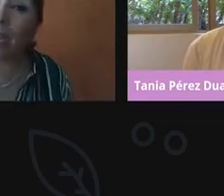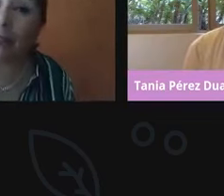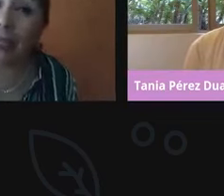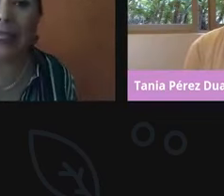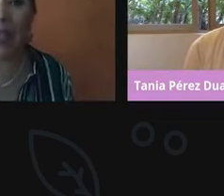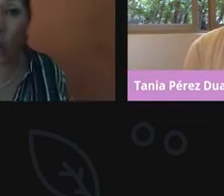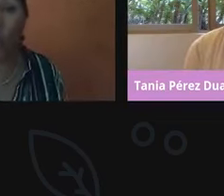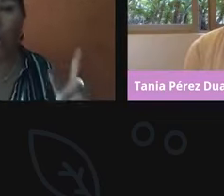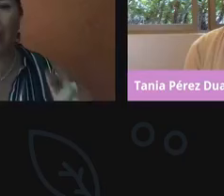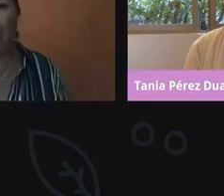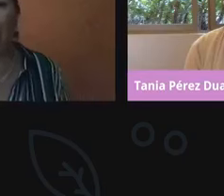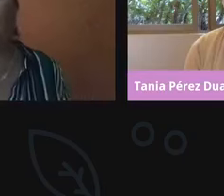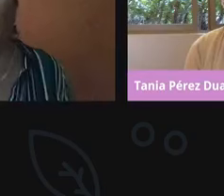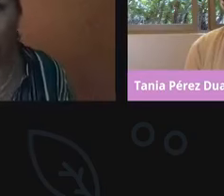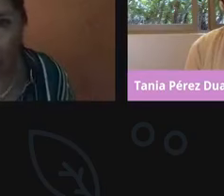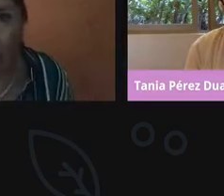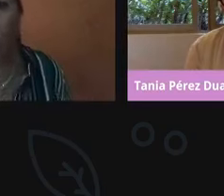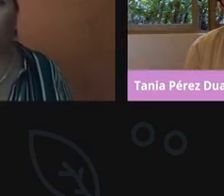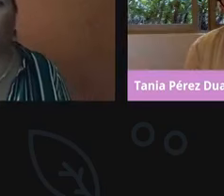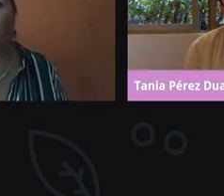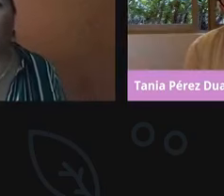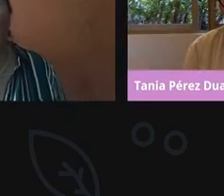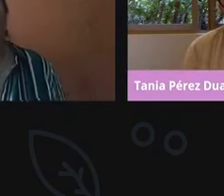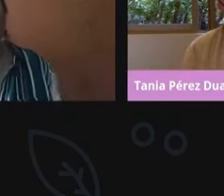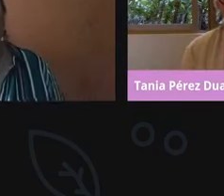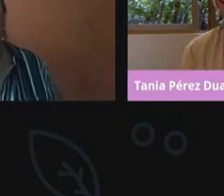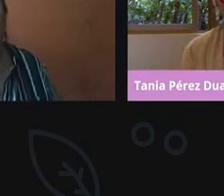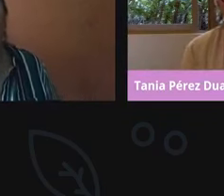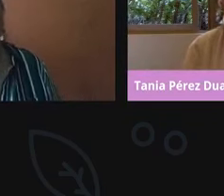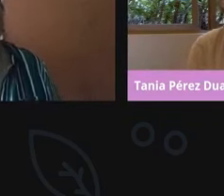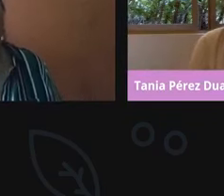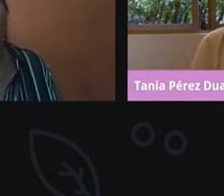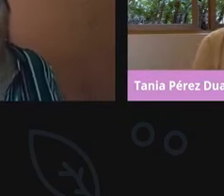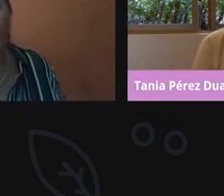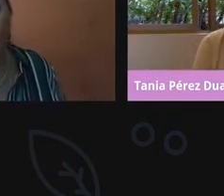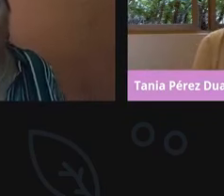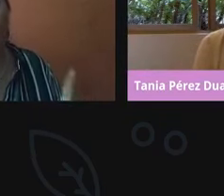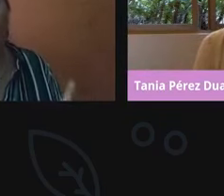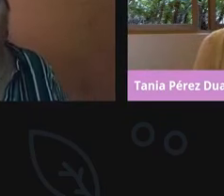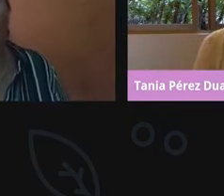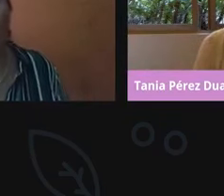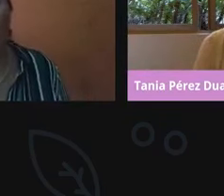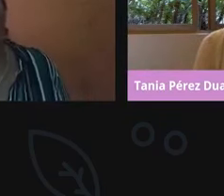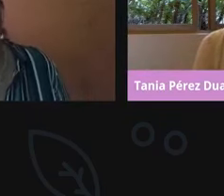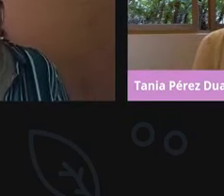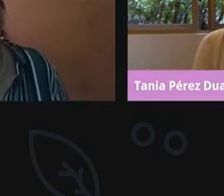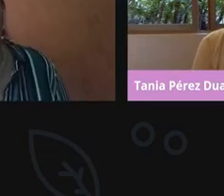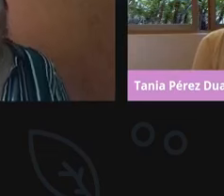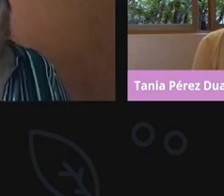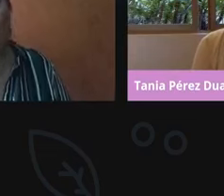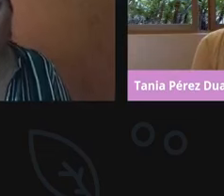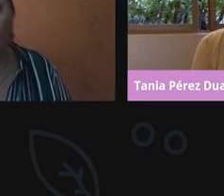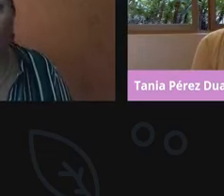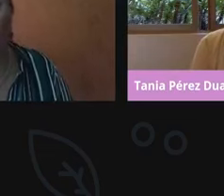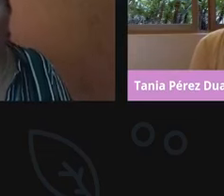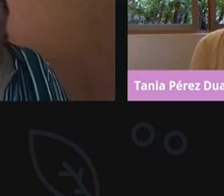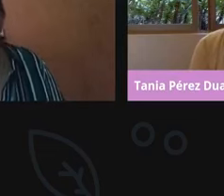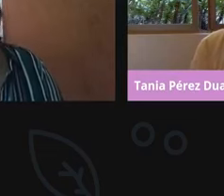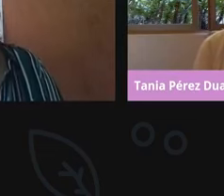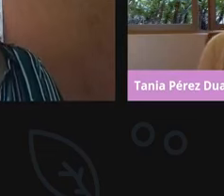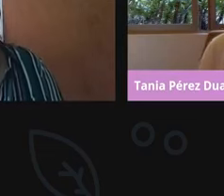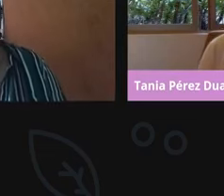Pérez Duarte, psicóloga clínica cognitivo-conductual, especialista en trastorno obsesivo-compulsivo y